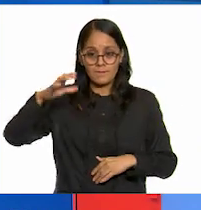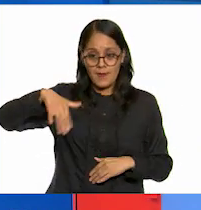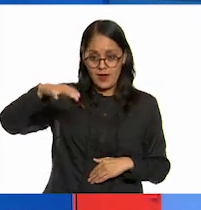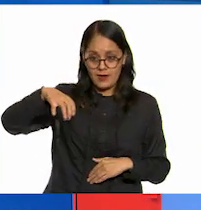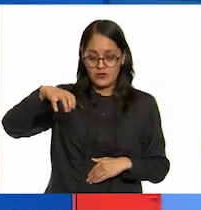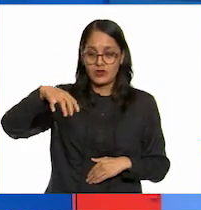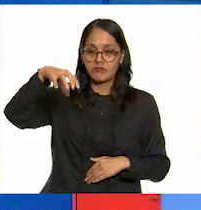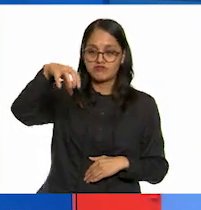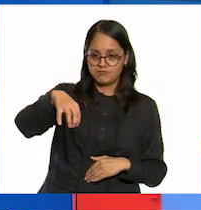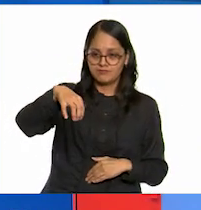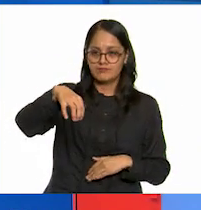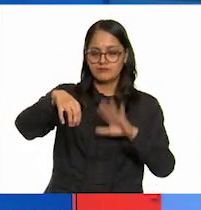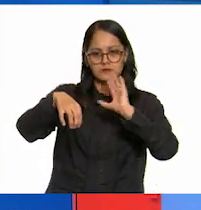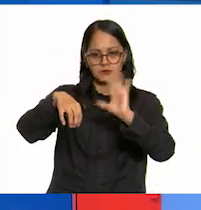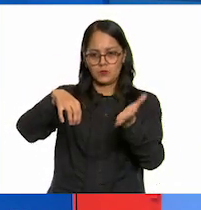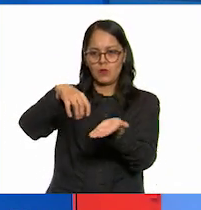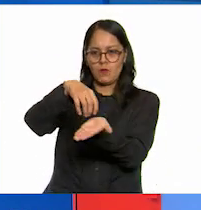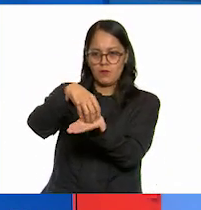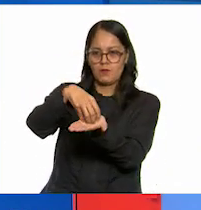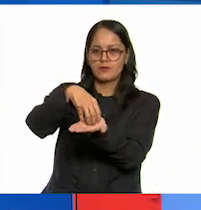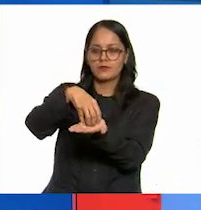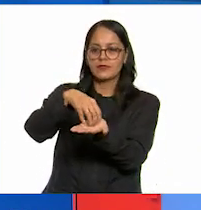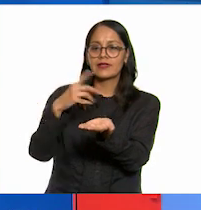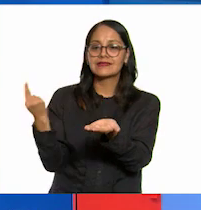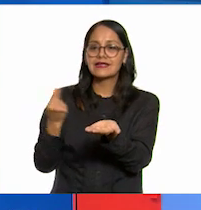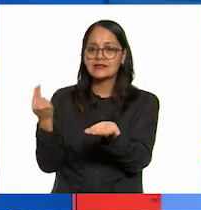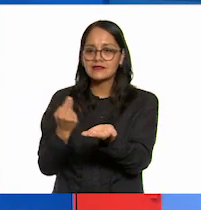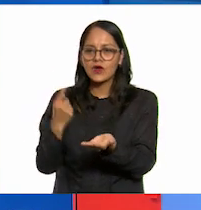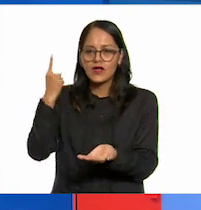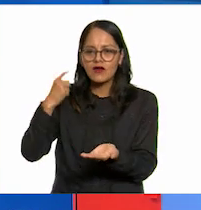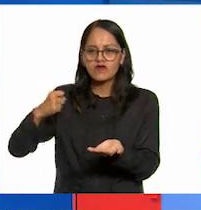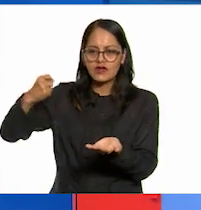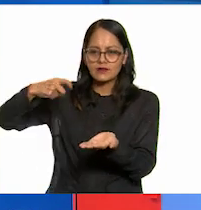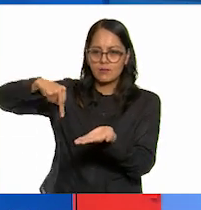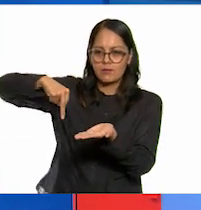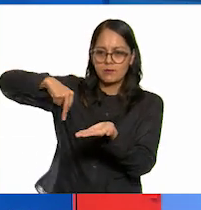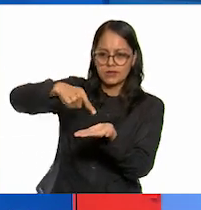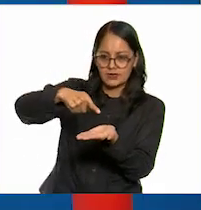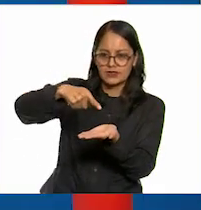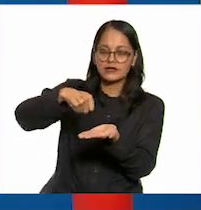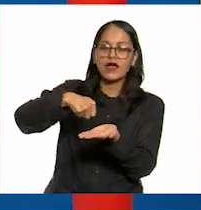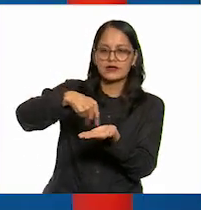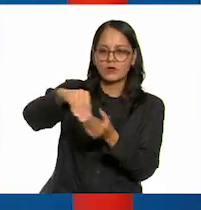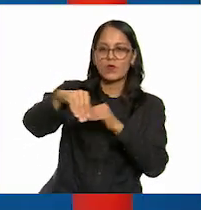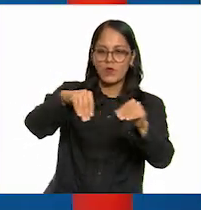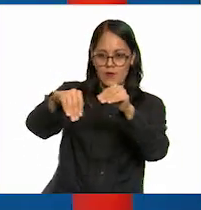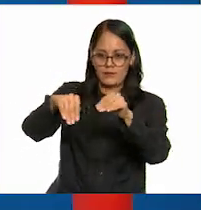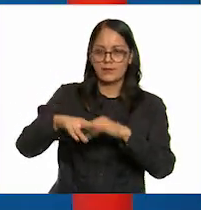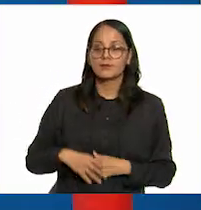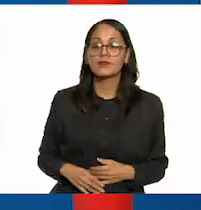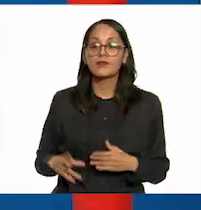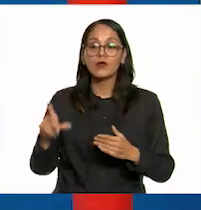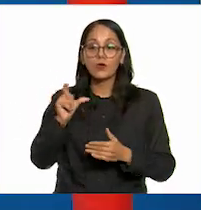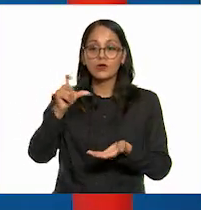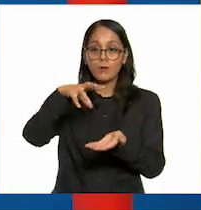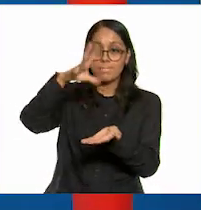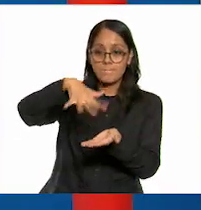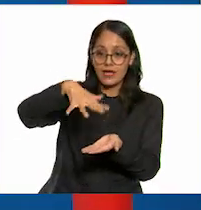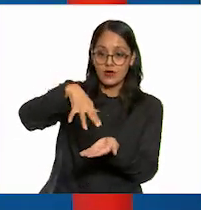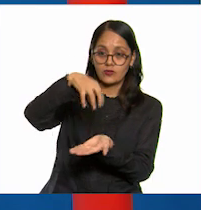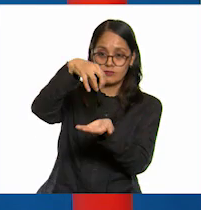está en reposo es necesario aplicar una fuerza para ponerlo en movimiento y cuando el balón se mueve